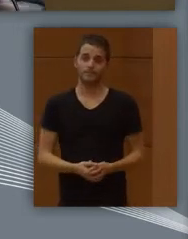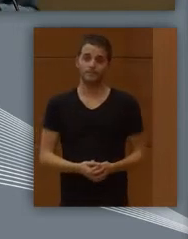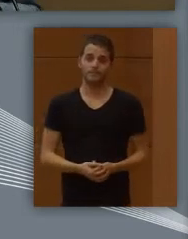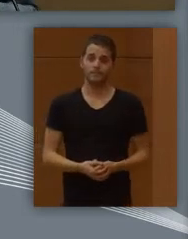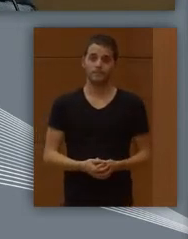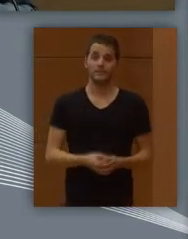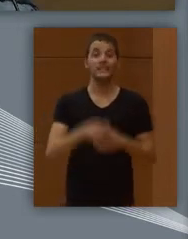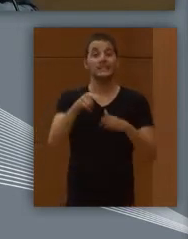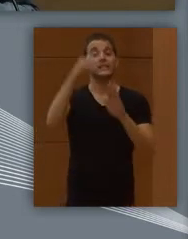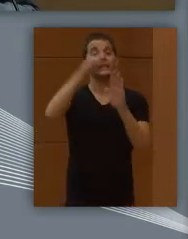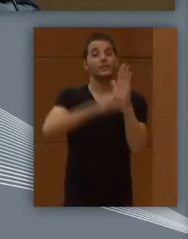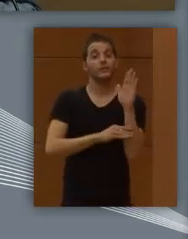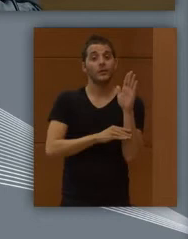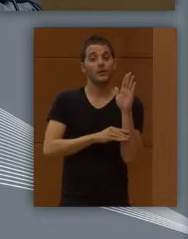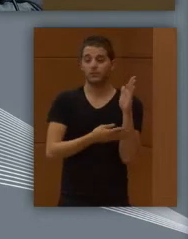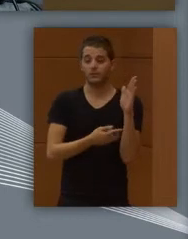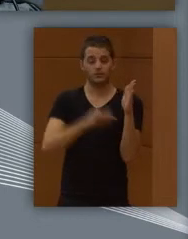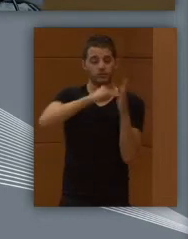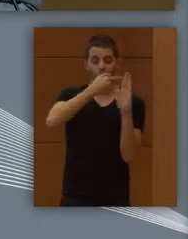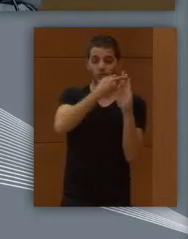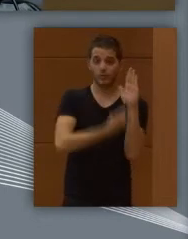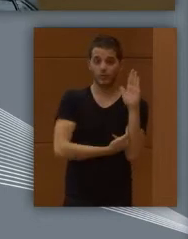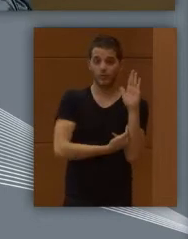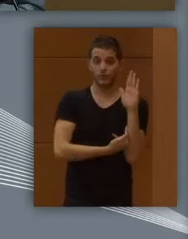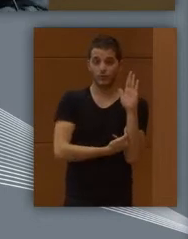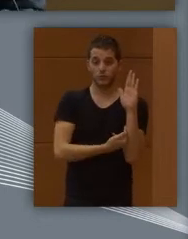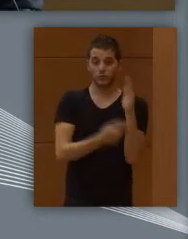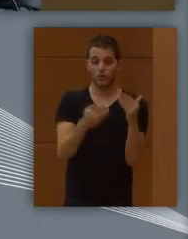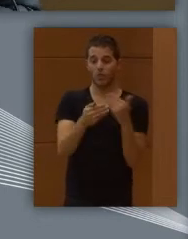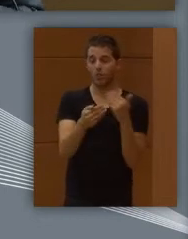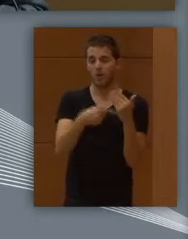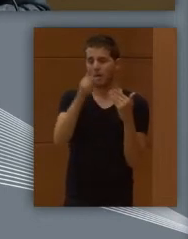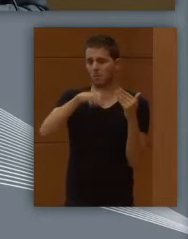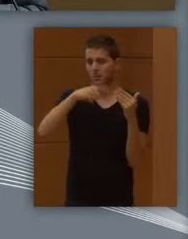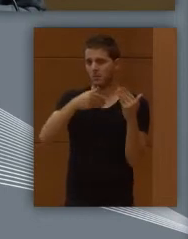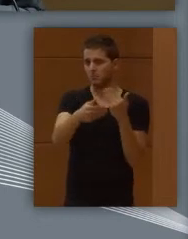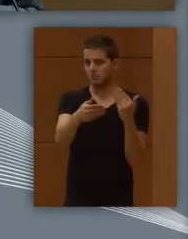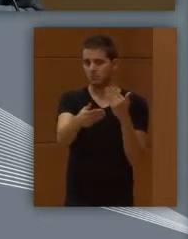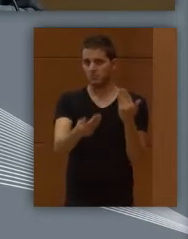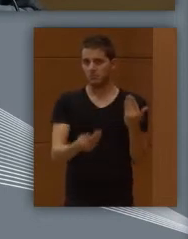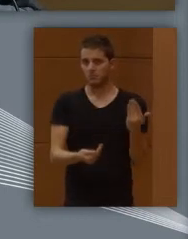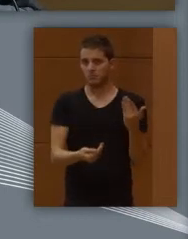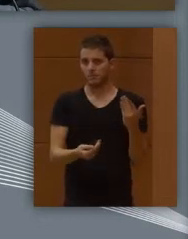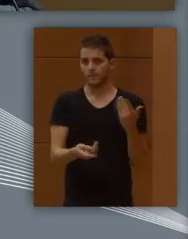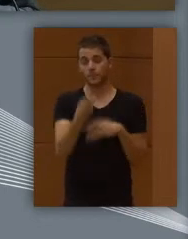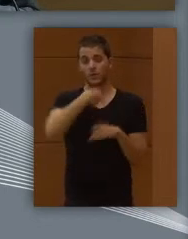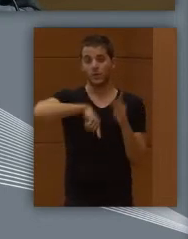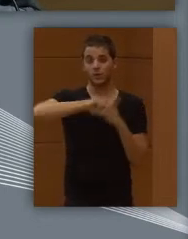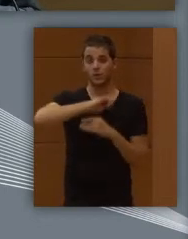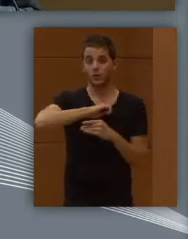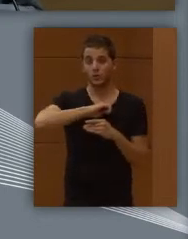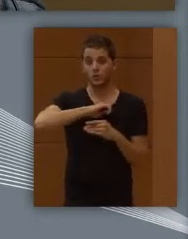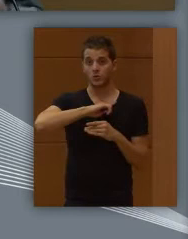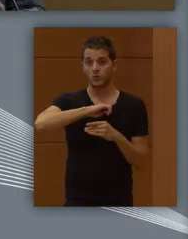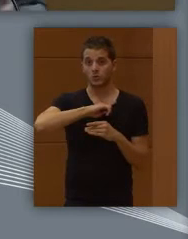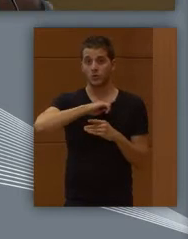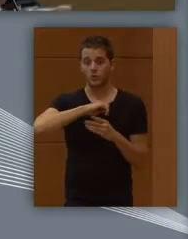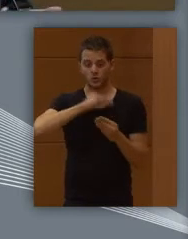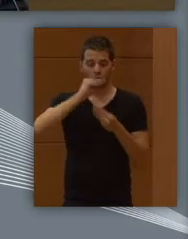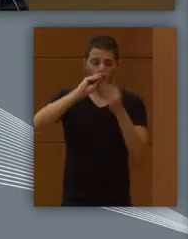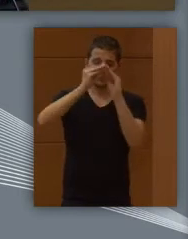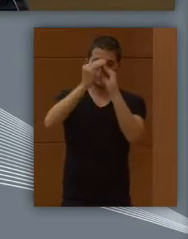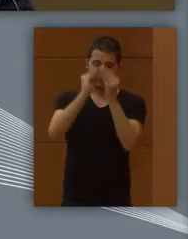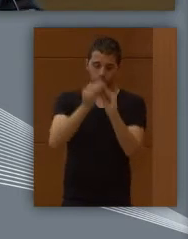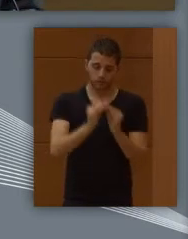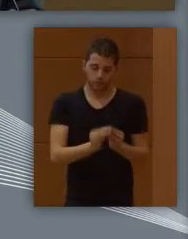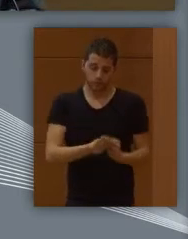este es el programa, este es el proyecto que en los próximos meses vamos a tener la ocasión de llevar a cabo en